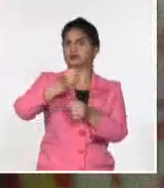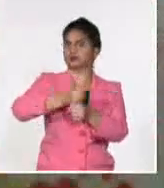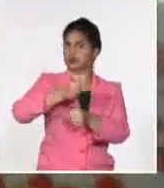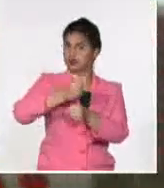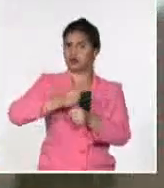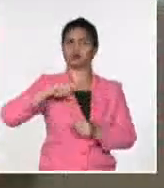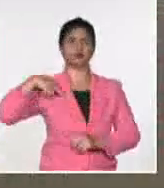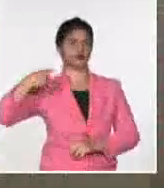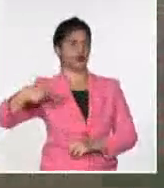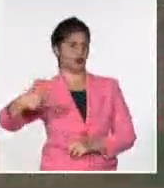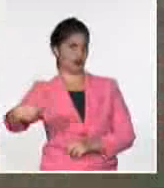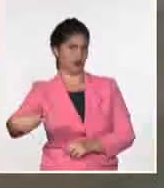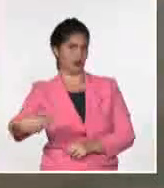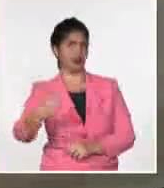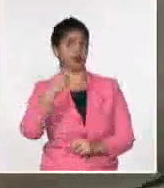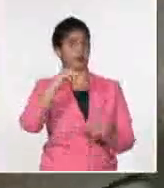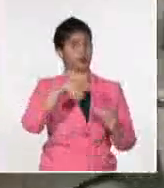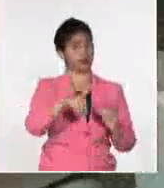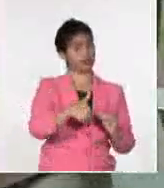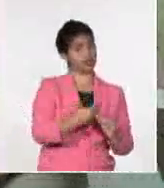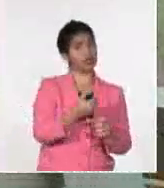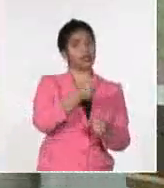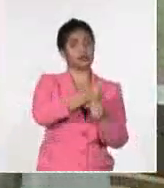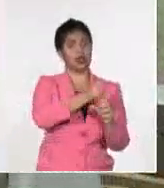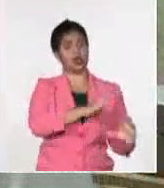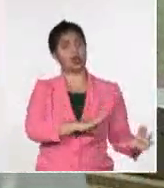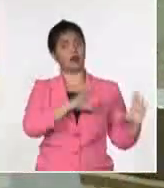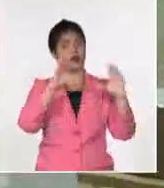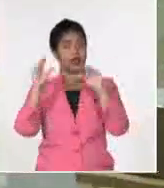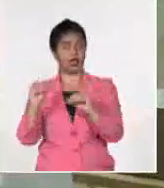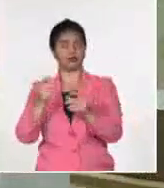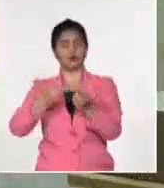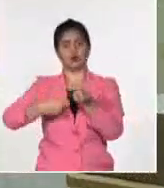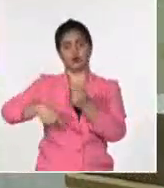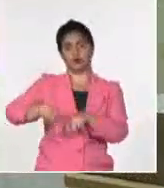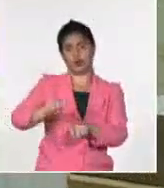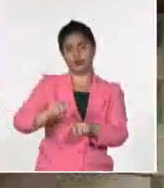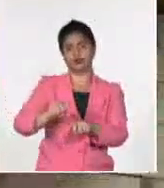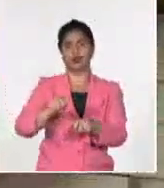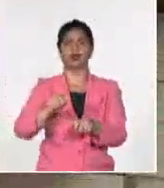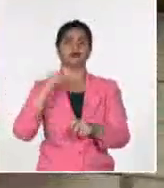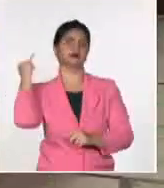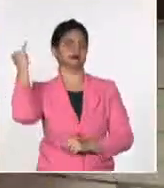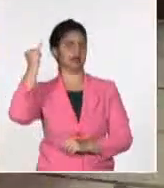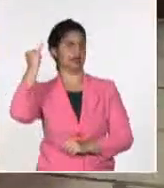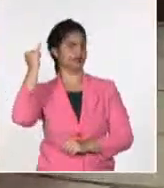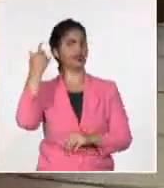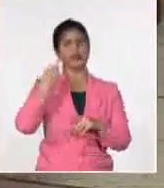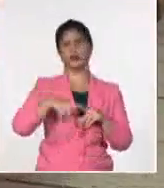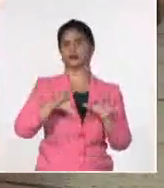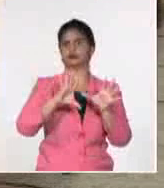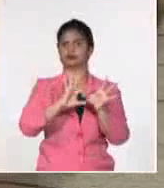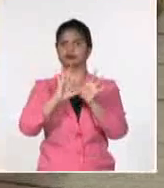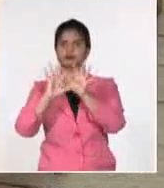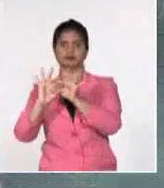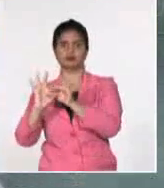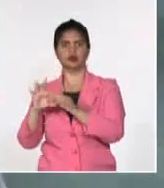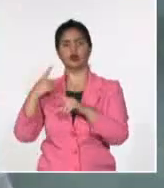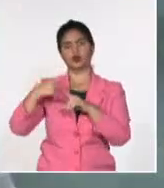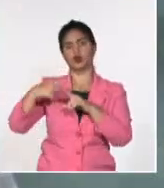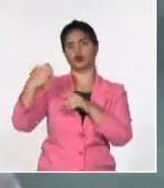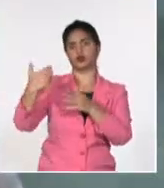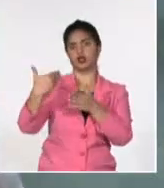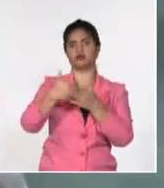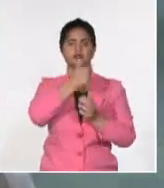estables a partir de la diversificación de sus mercados, las ventas en pasarelas internacionales y el encadenamiento con actores económicos no estatales.